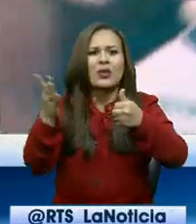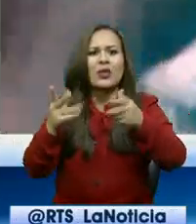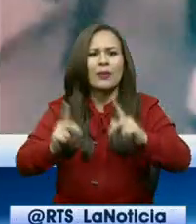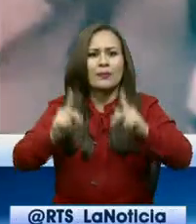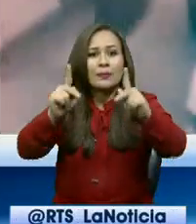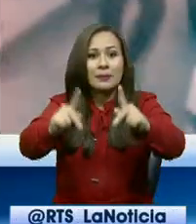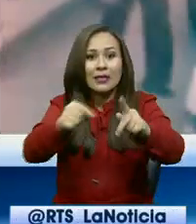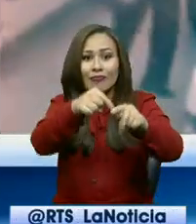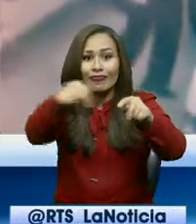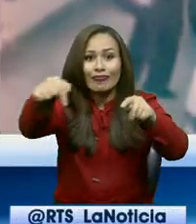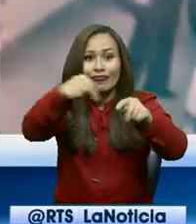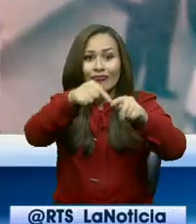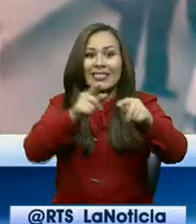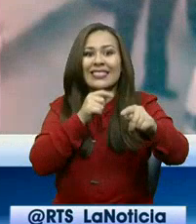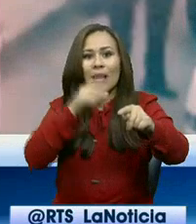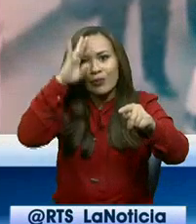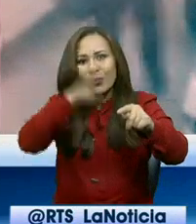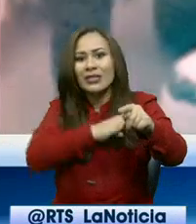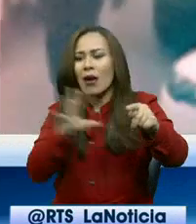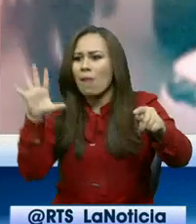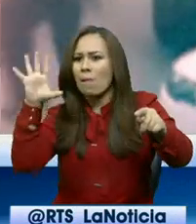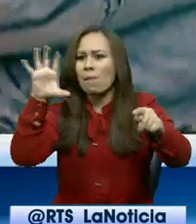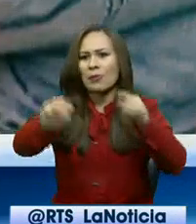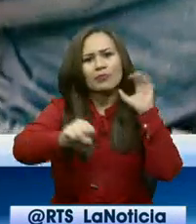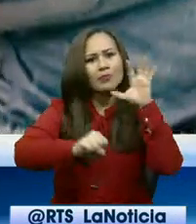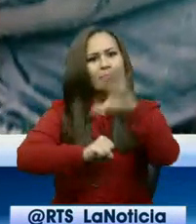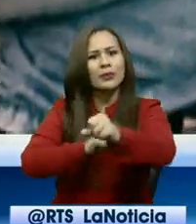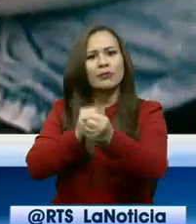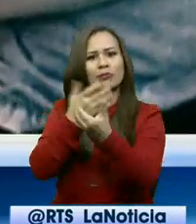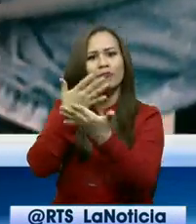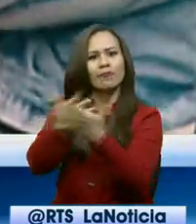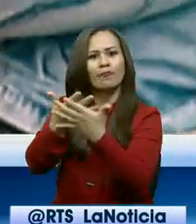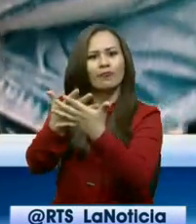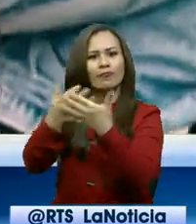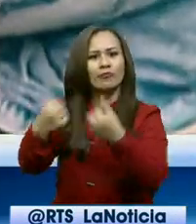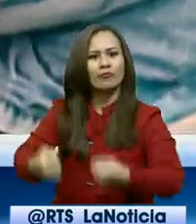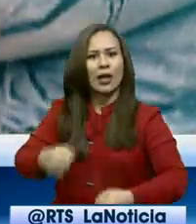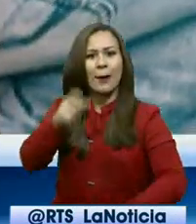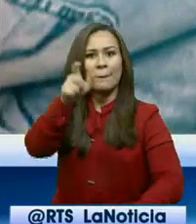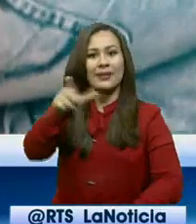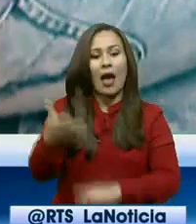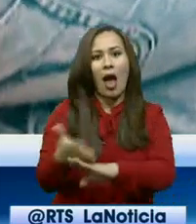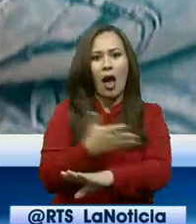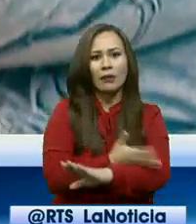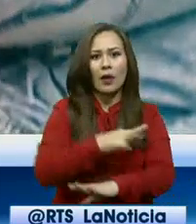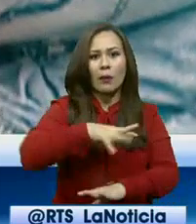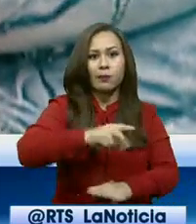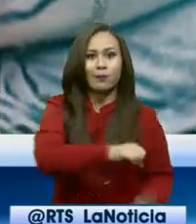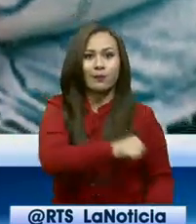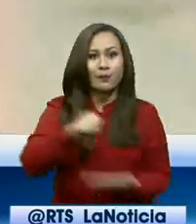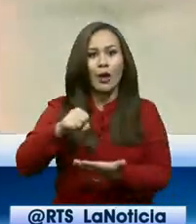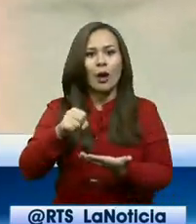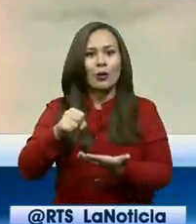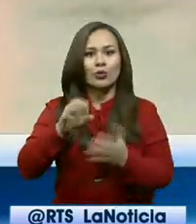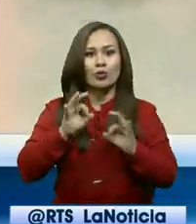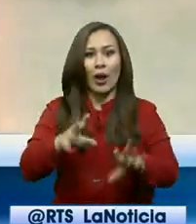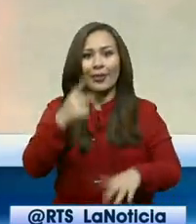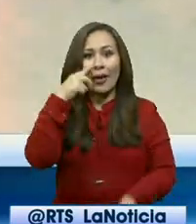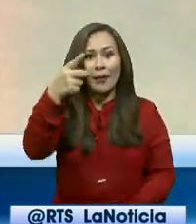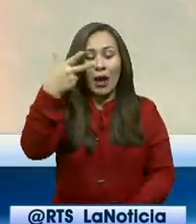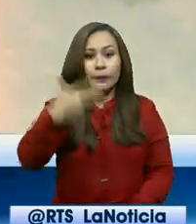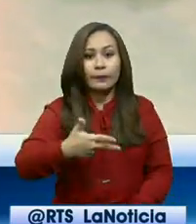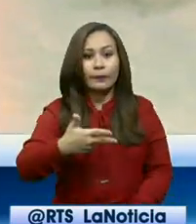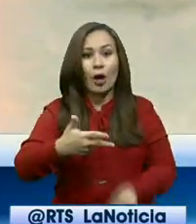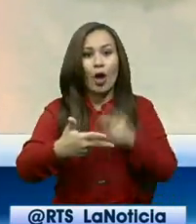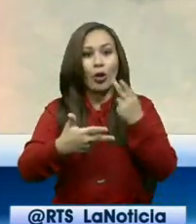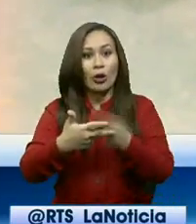perimetral, lograron capturar a los presuntos asaltantes y recuperar el botín robado, así como las armas, dos de